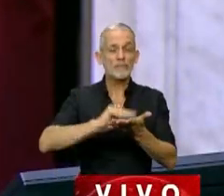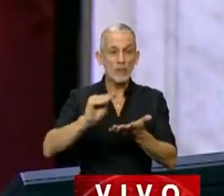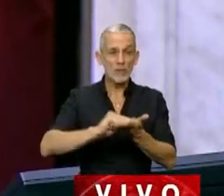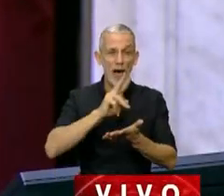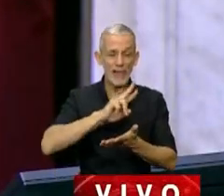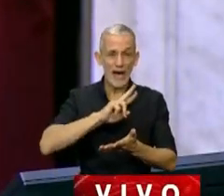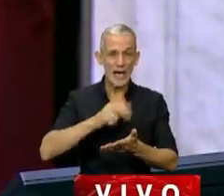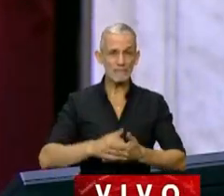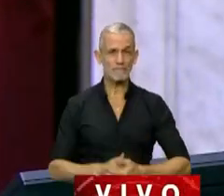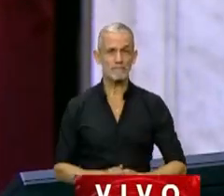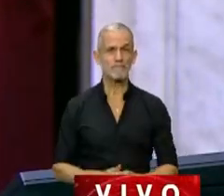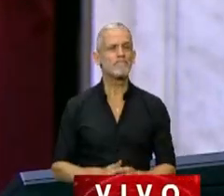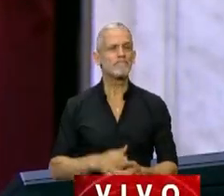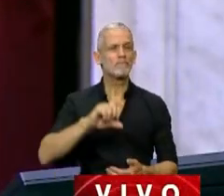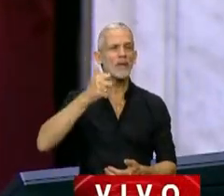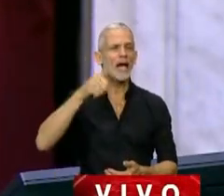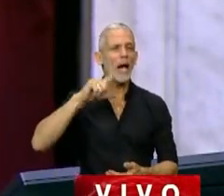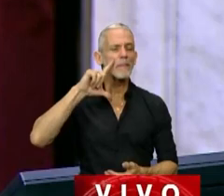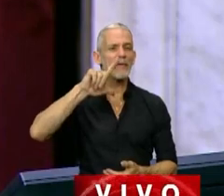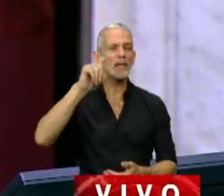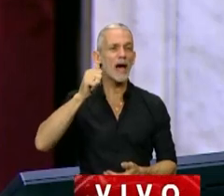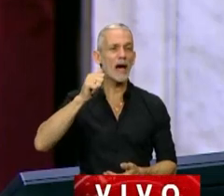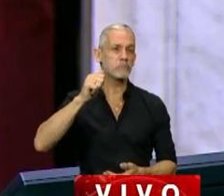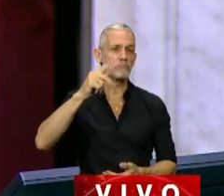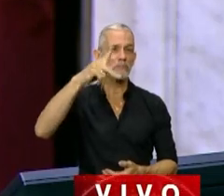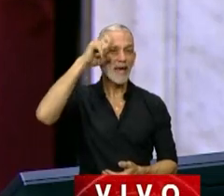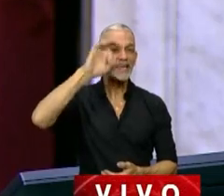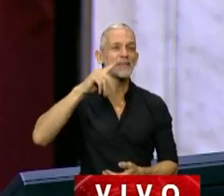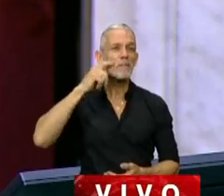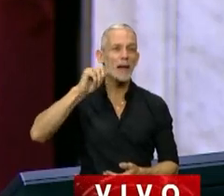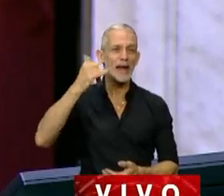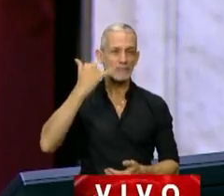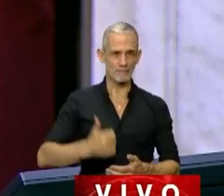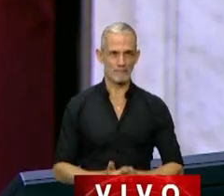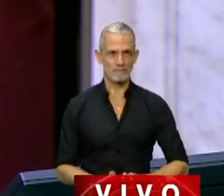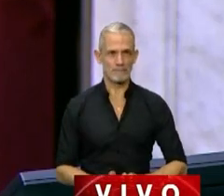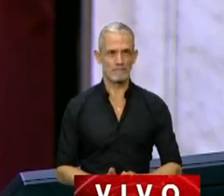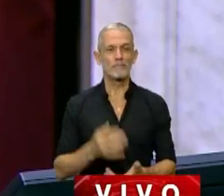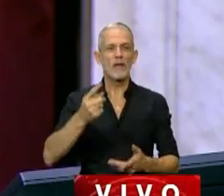Diputada Camila Crescimbene tiene la palabra. Después restan